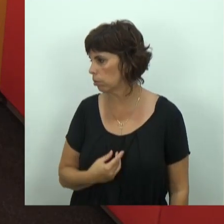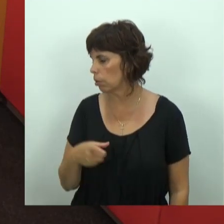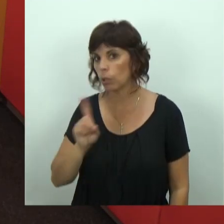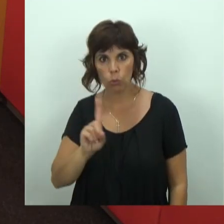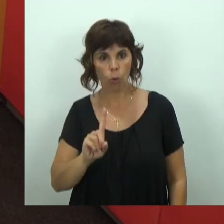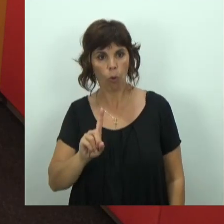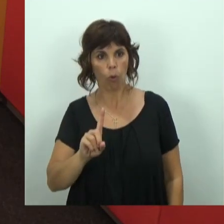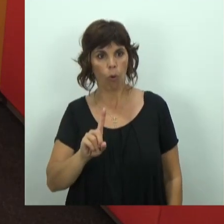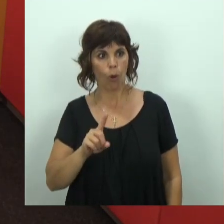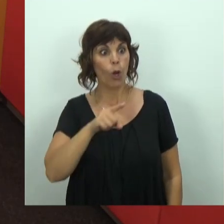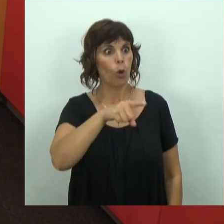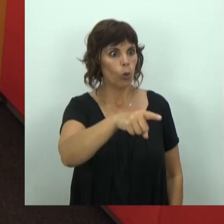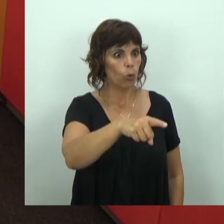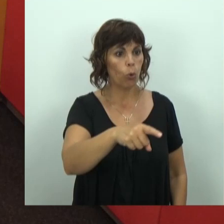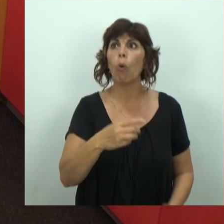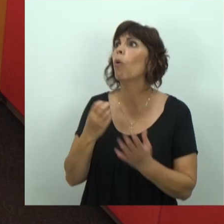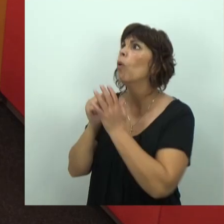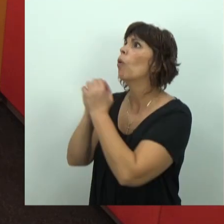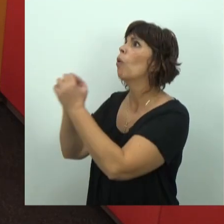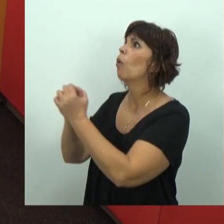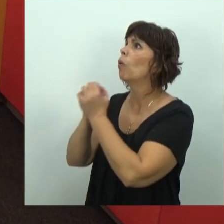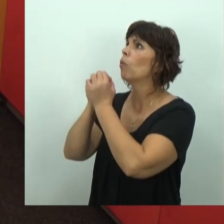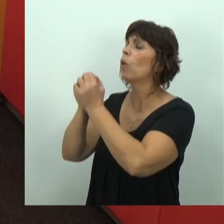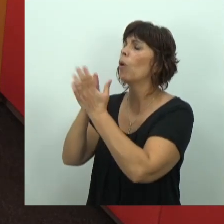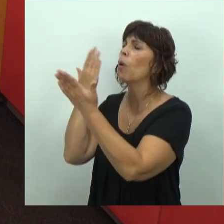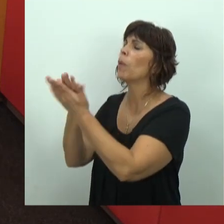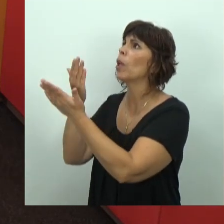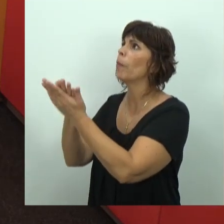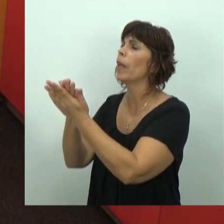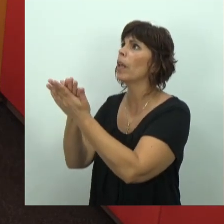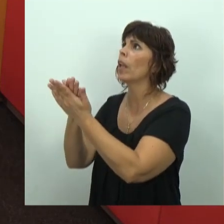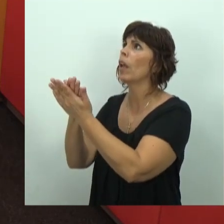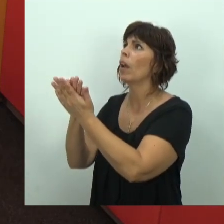Sigue orando por esa cosa. O déjame explicarlo de otra forma.